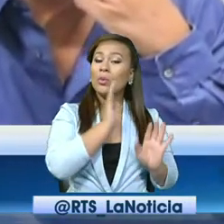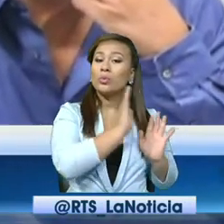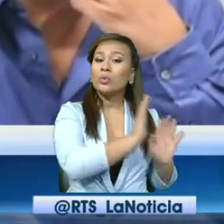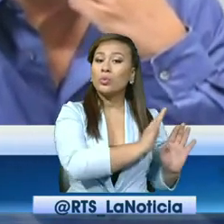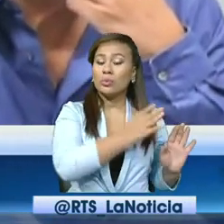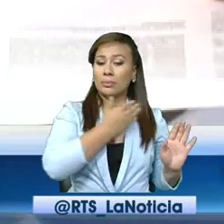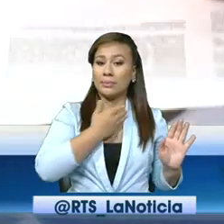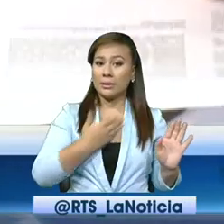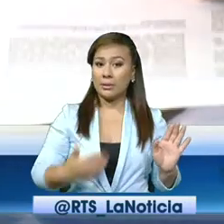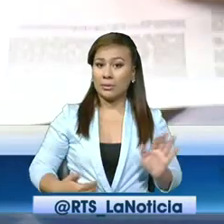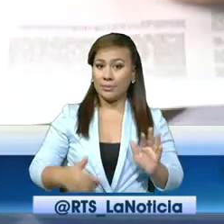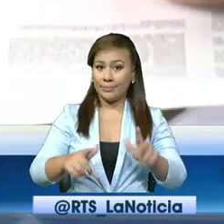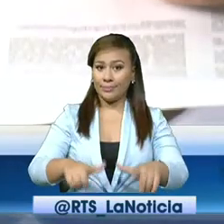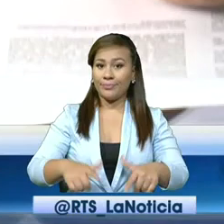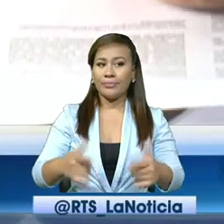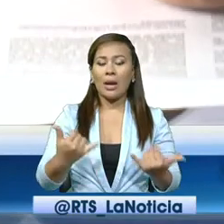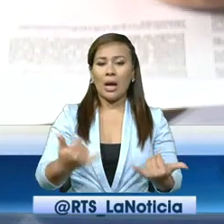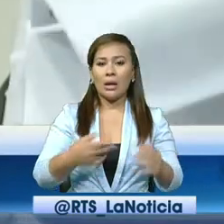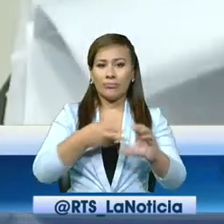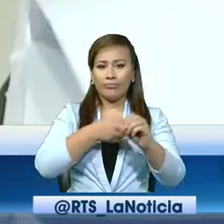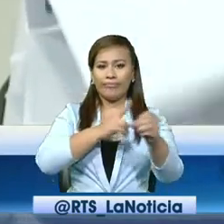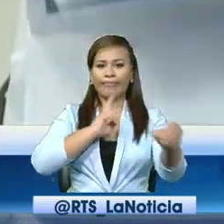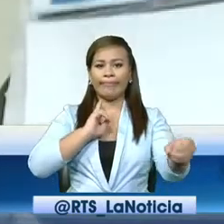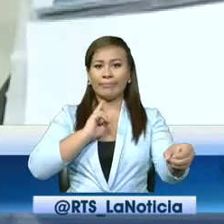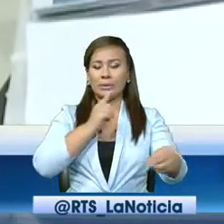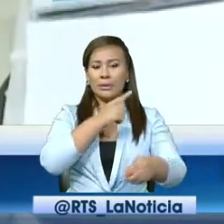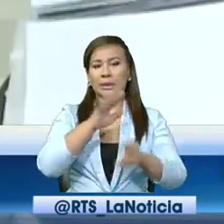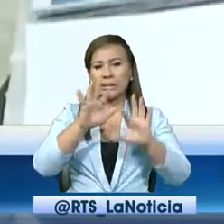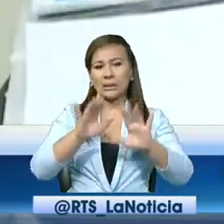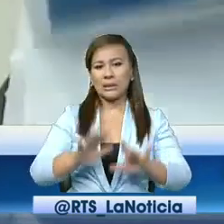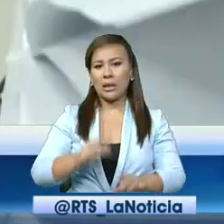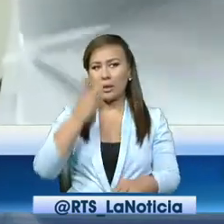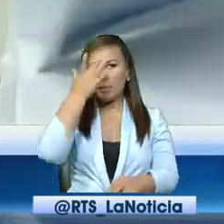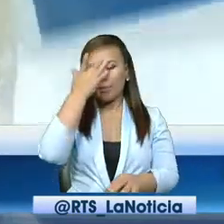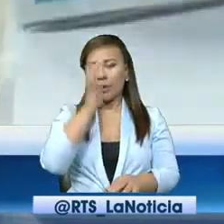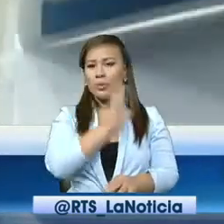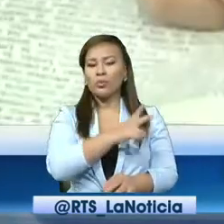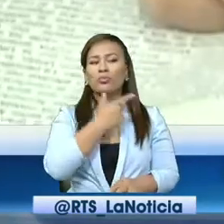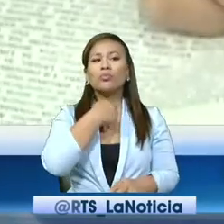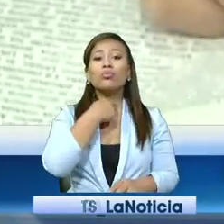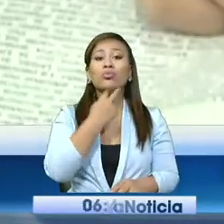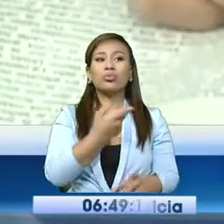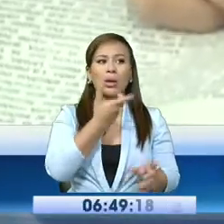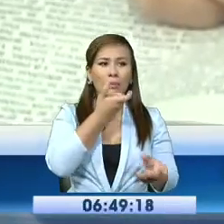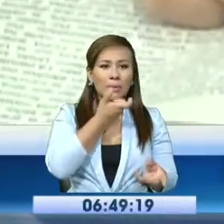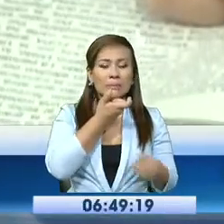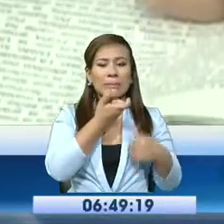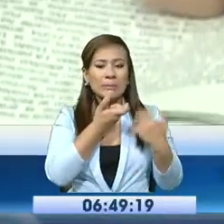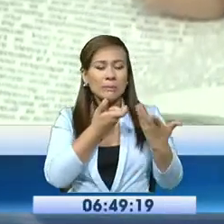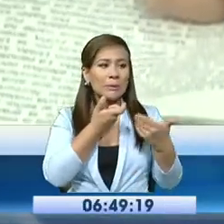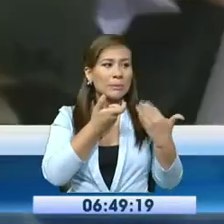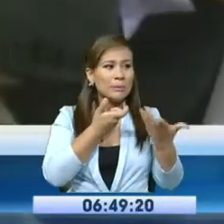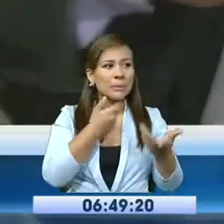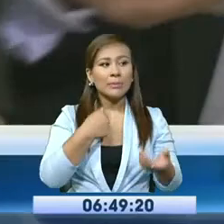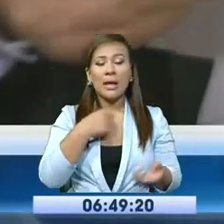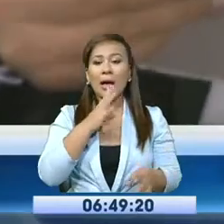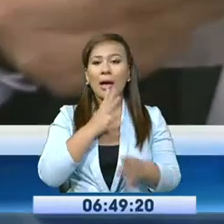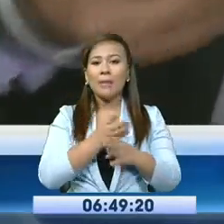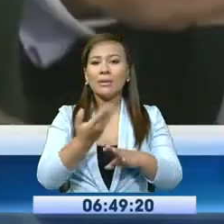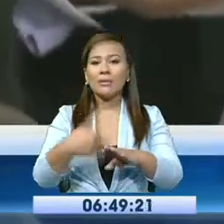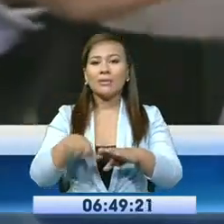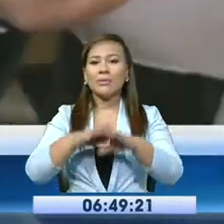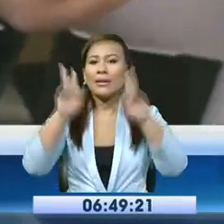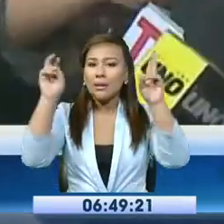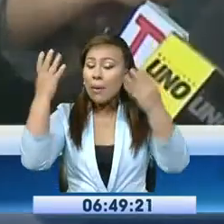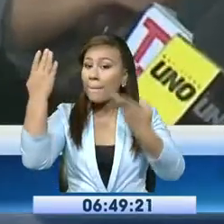al costado. Todo esto en medio del escándalo que surgió tras la filtración de un audio donde se escucha al exsecretario referirse a varios temas